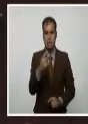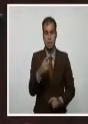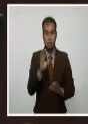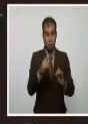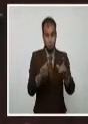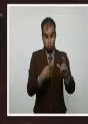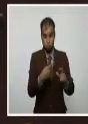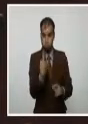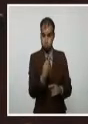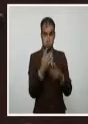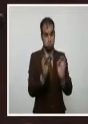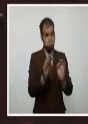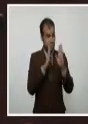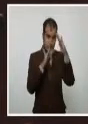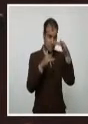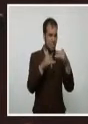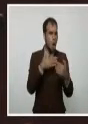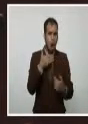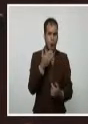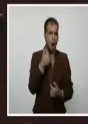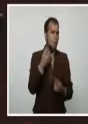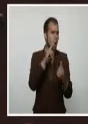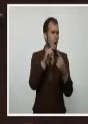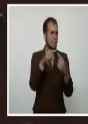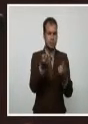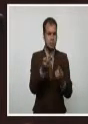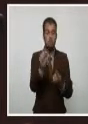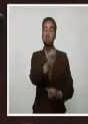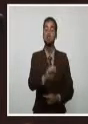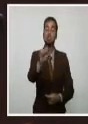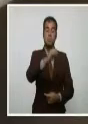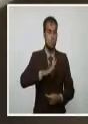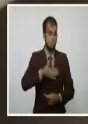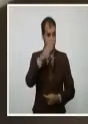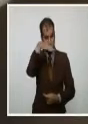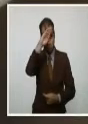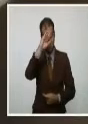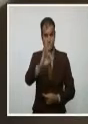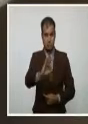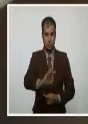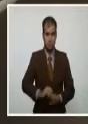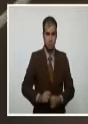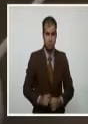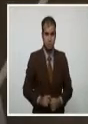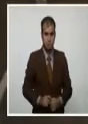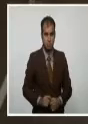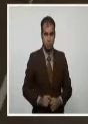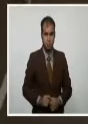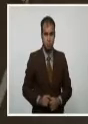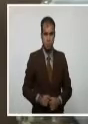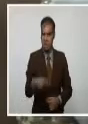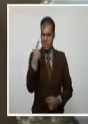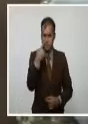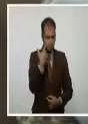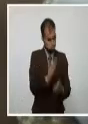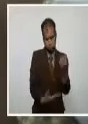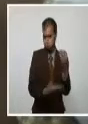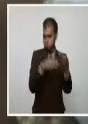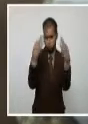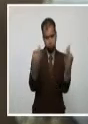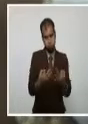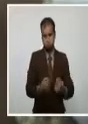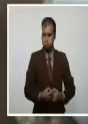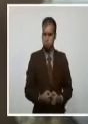nación, es consolidando el socialismo para que haya una sociedad próspera, con la verdad, sin dejarnos vencer por